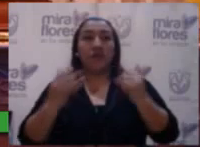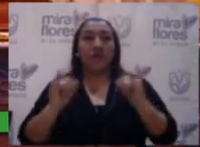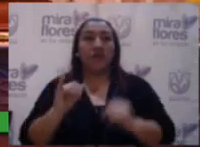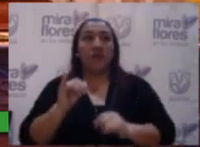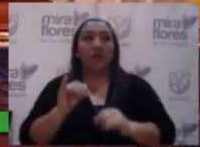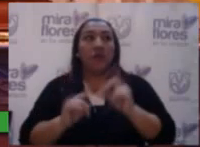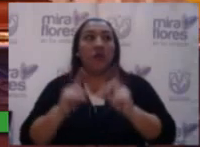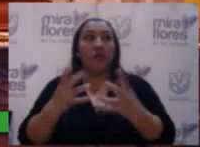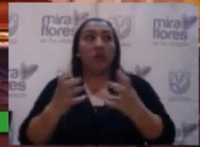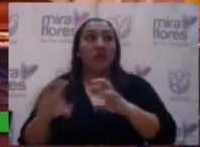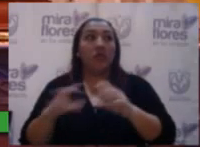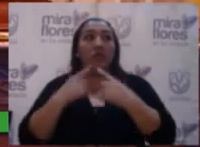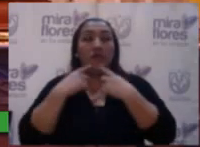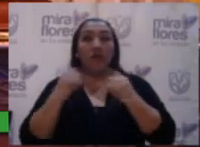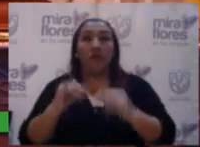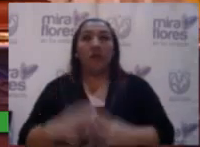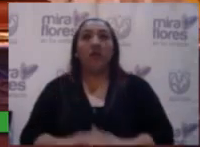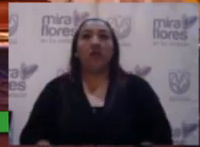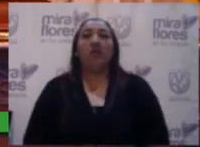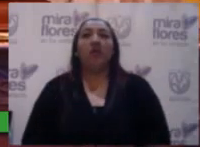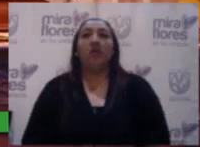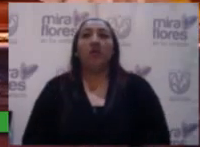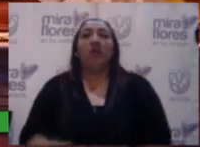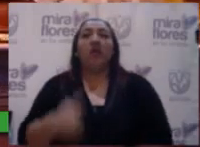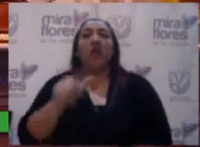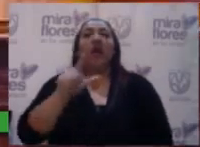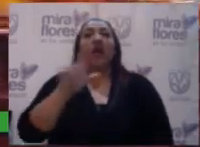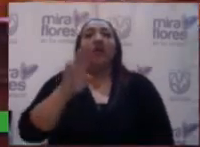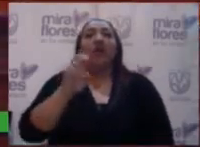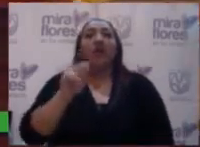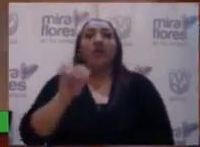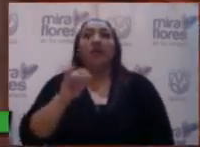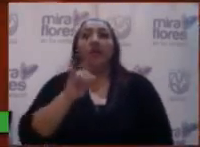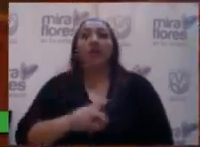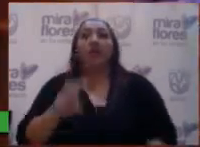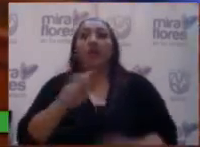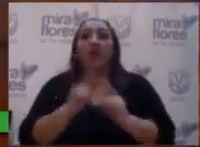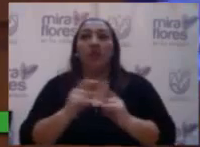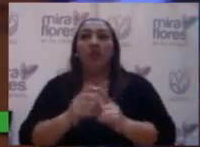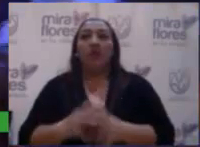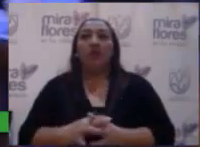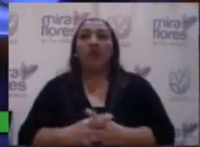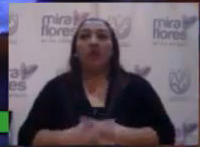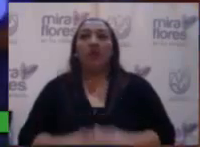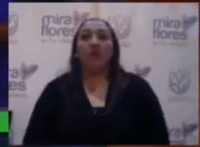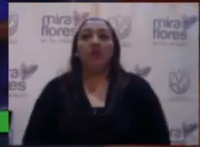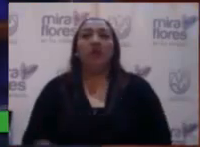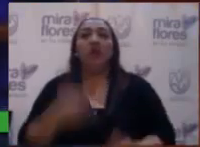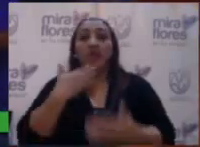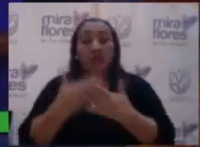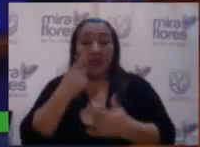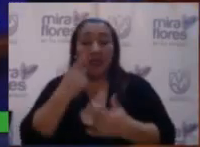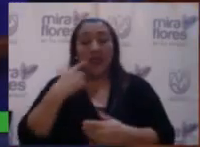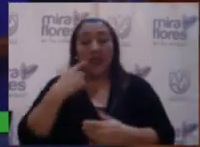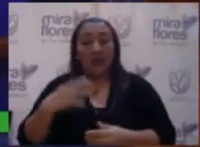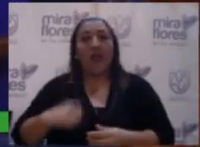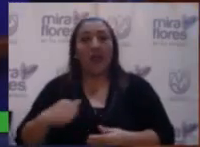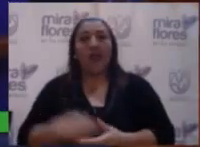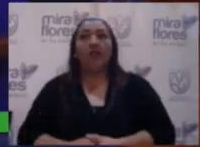no sé si hay algún informe en Mesa señor de albertis tiene usted el uso de la palabra gracias al